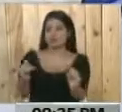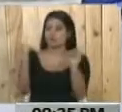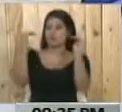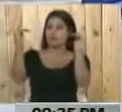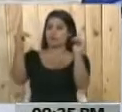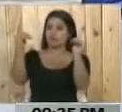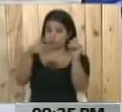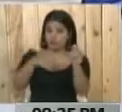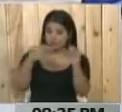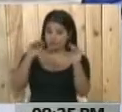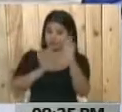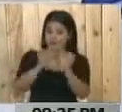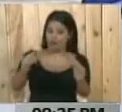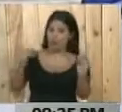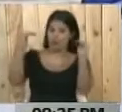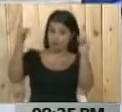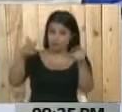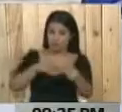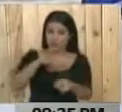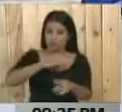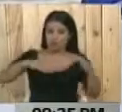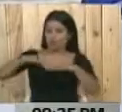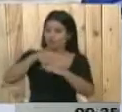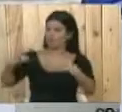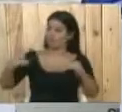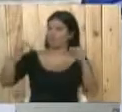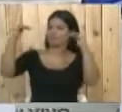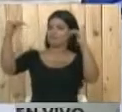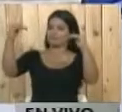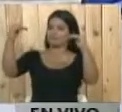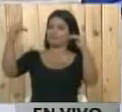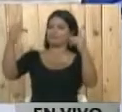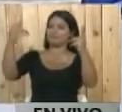sobre la base de una nueva moral humana,